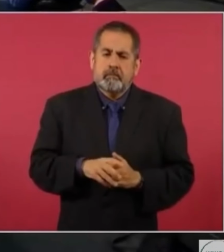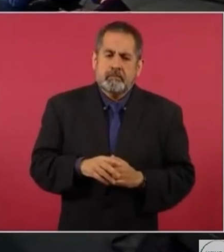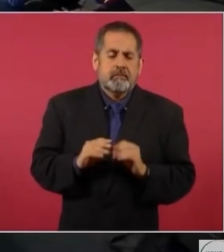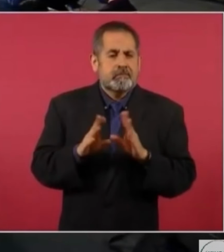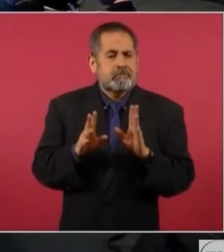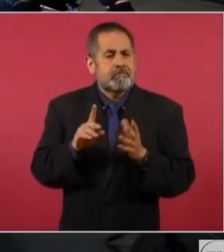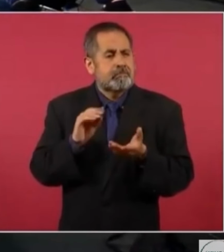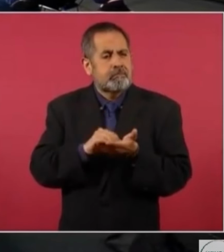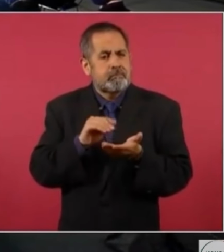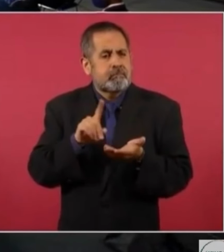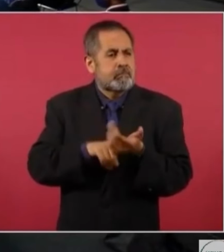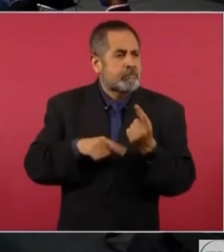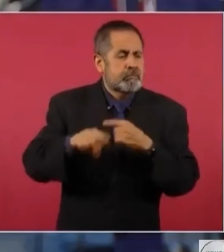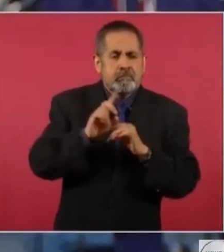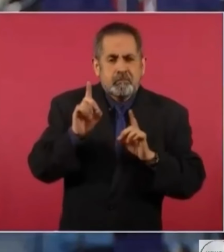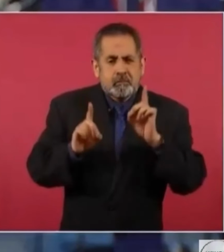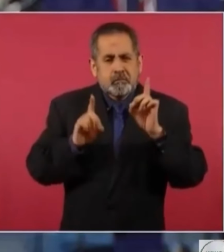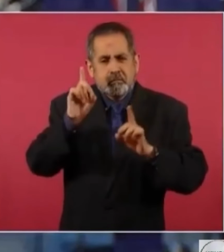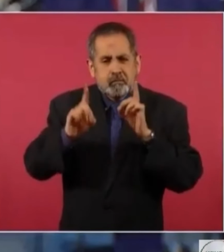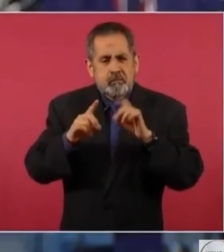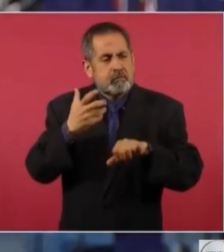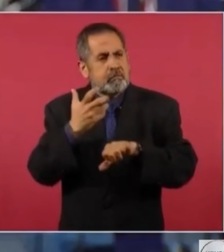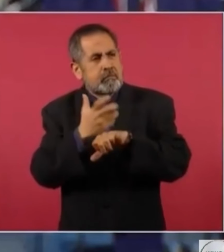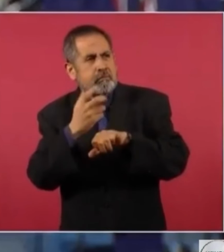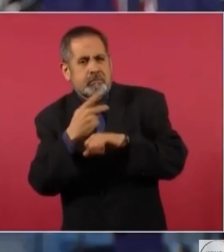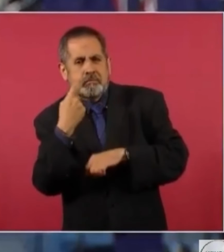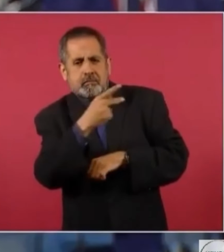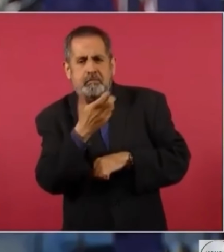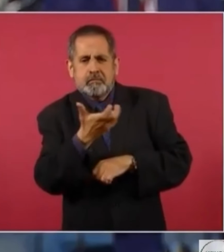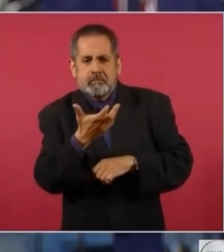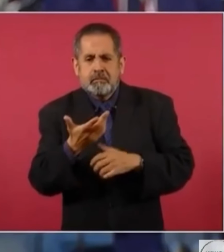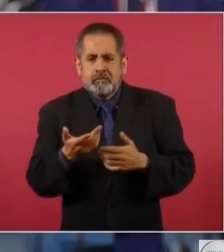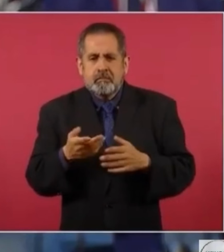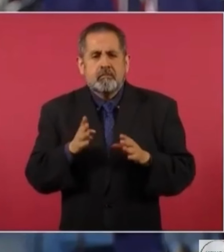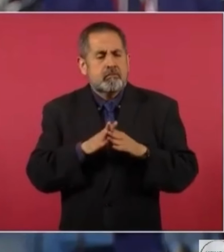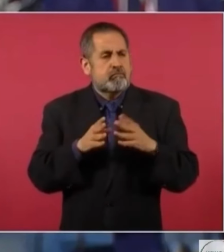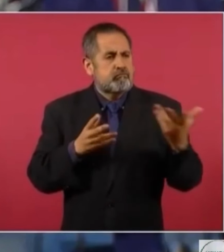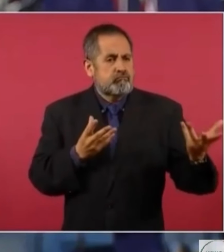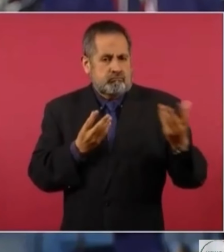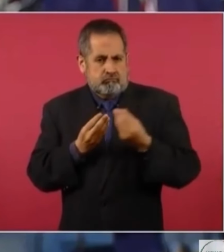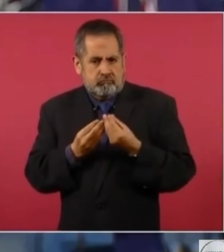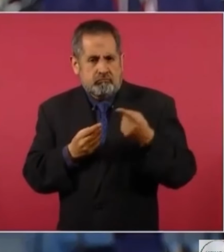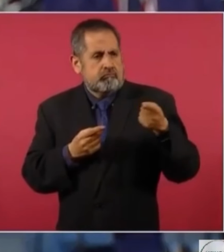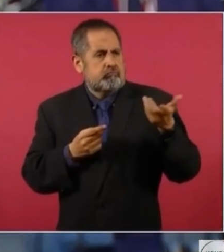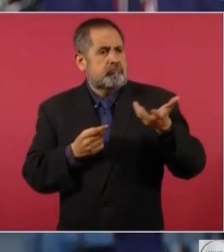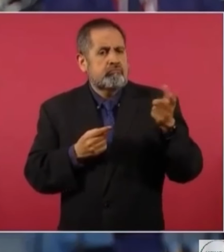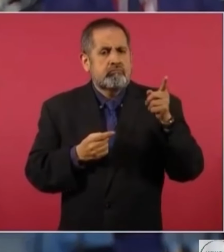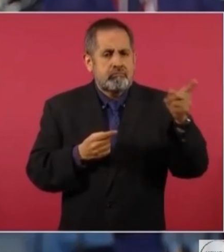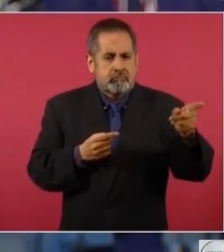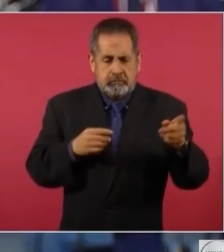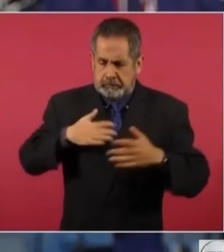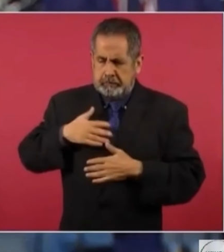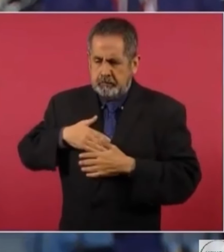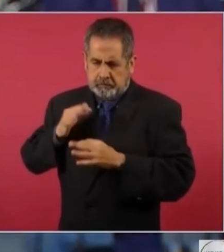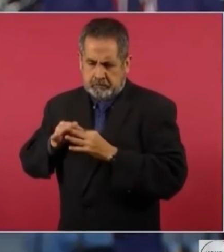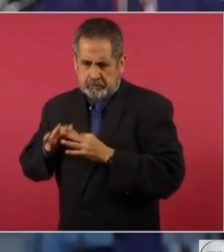todavía duda qué está haciendo Estados Unidos, o sea, cómo está contribuyendo con el plan de